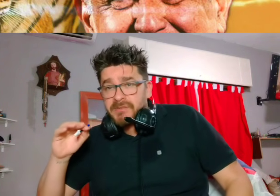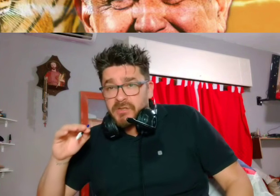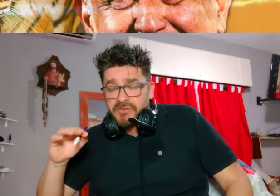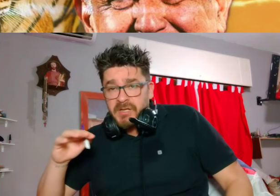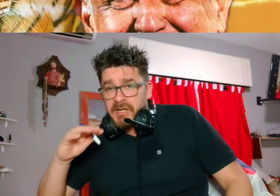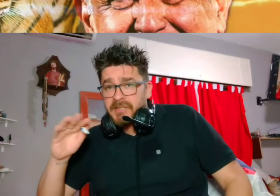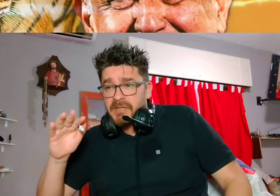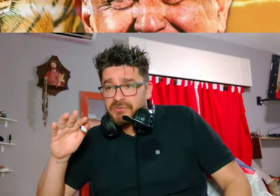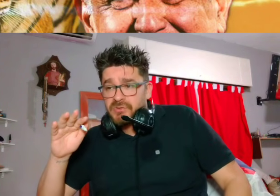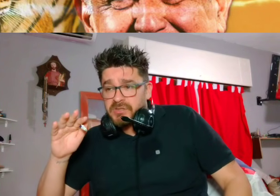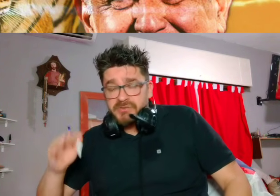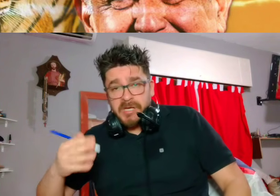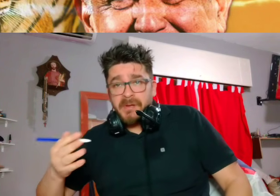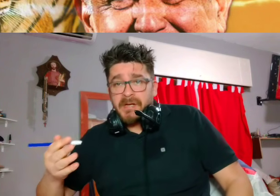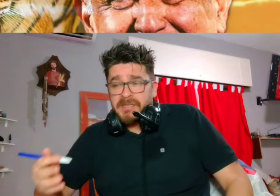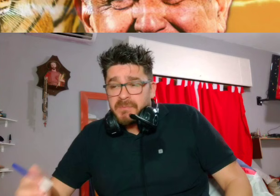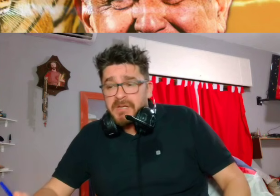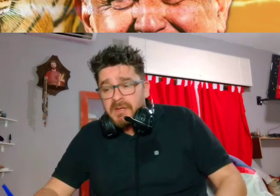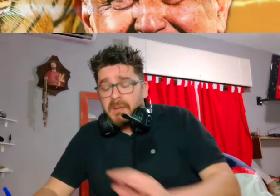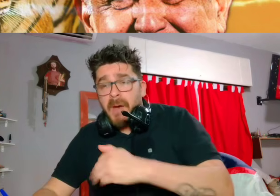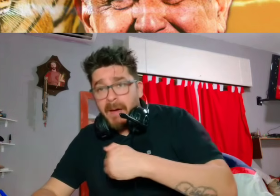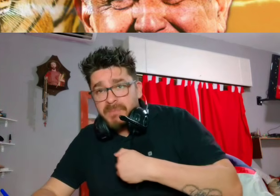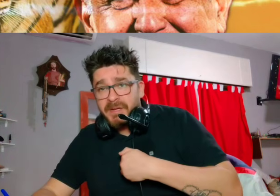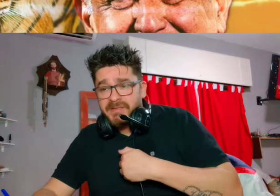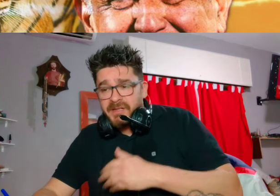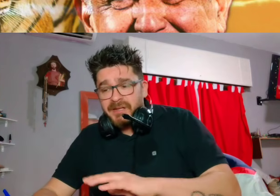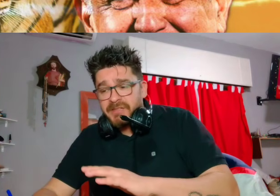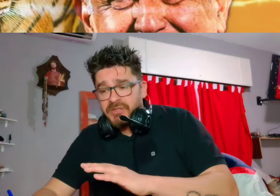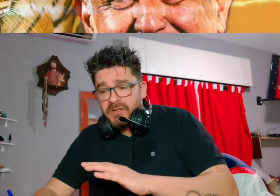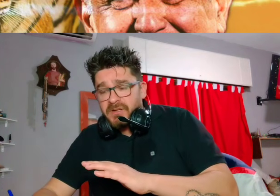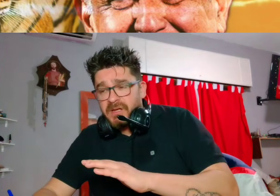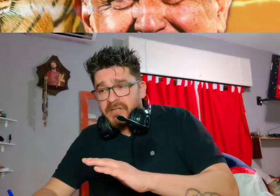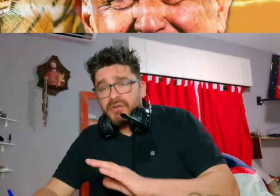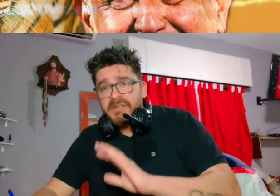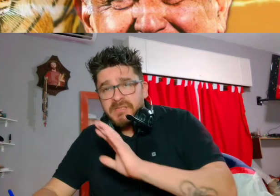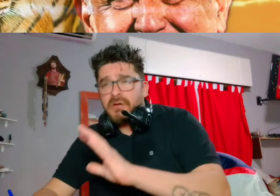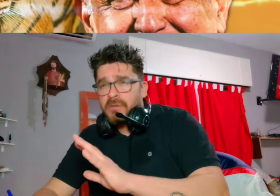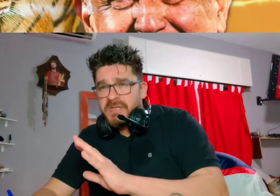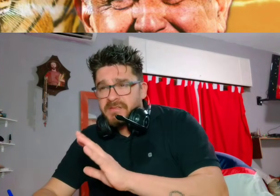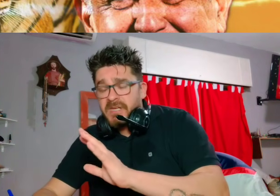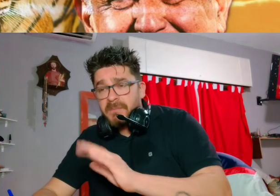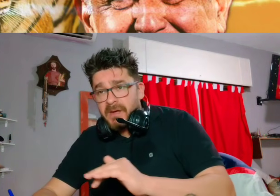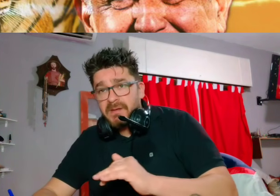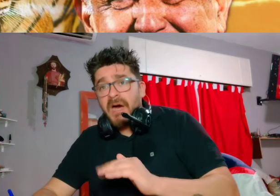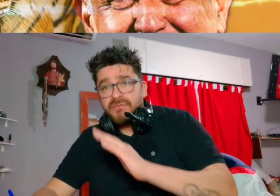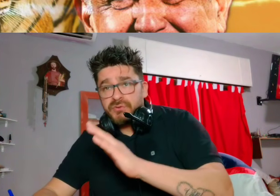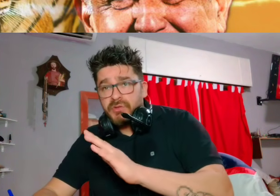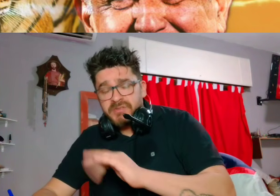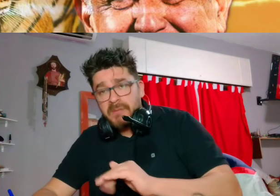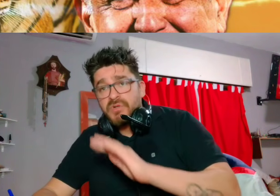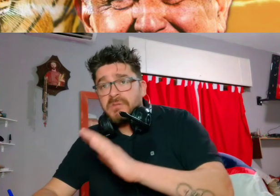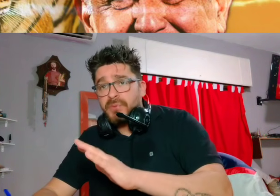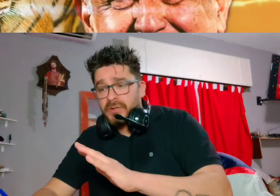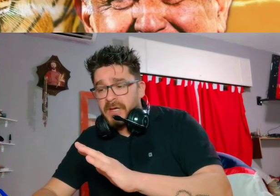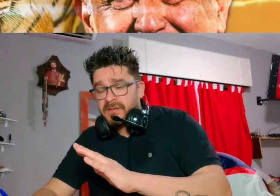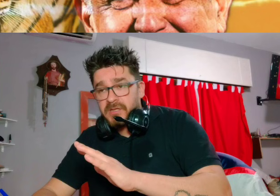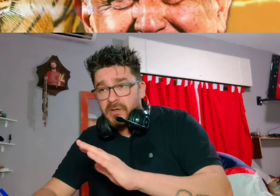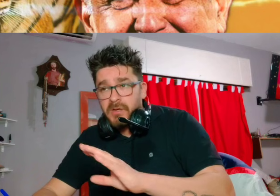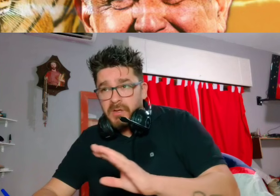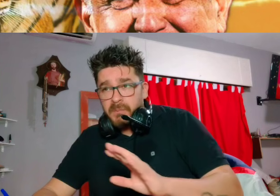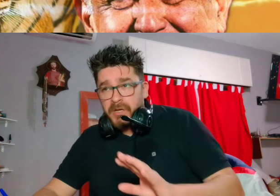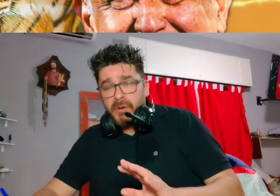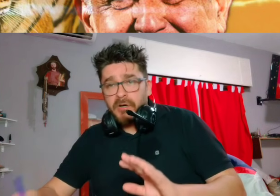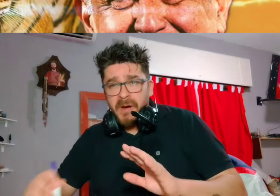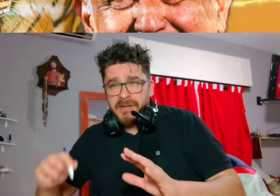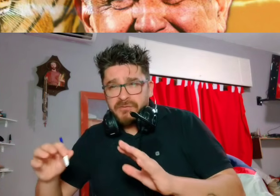hacer autos eléctricos en Estados Unidos. Es verdad que también, a mi parecer, el litio, esto recién comienza, a futuro será muy